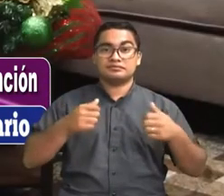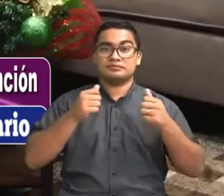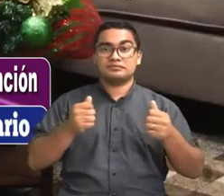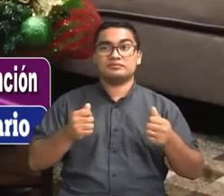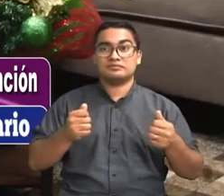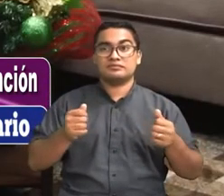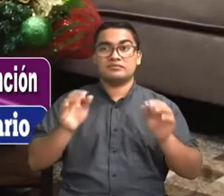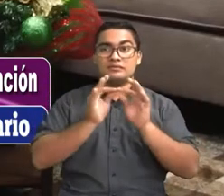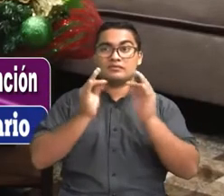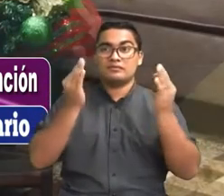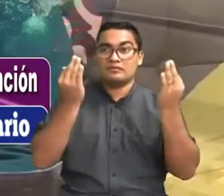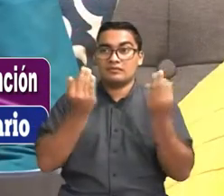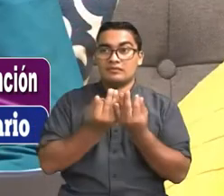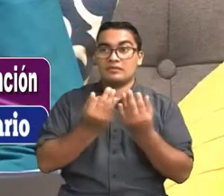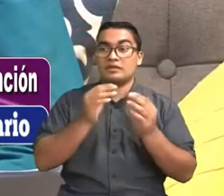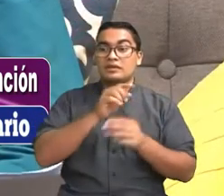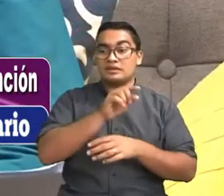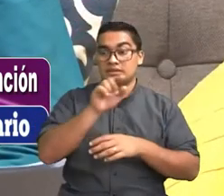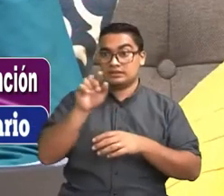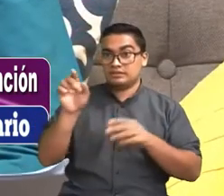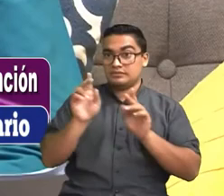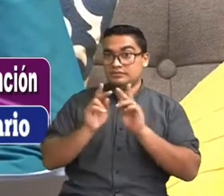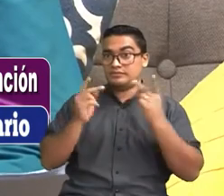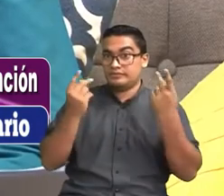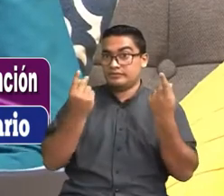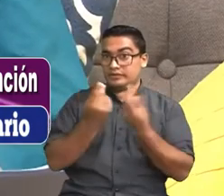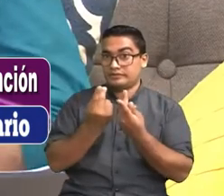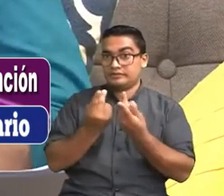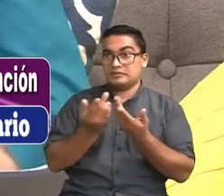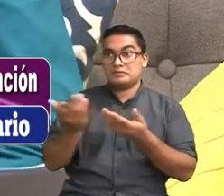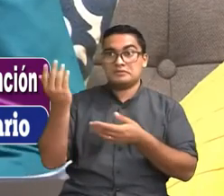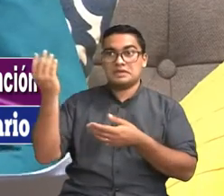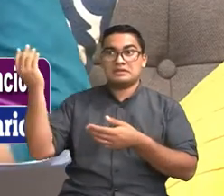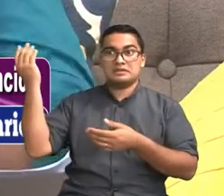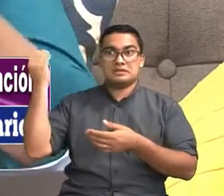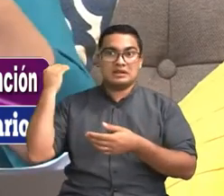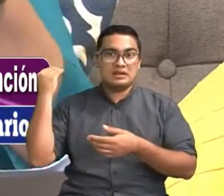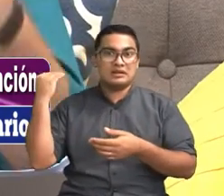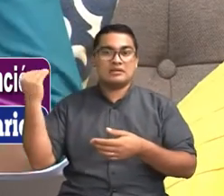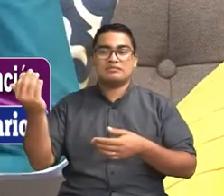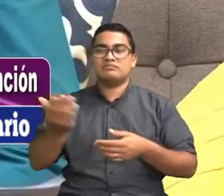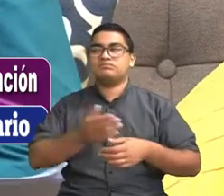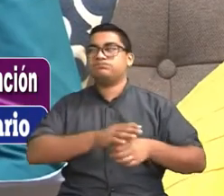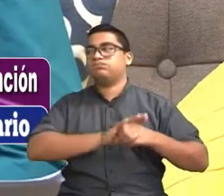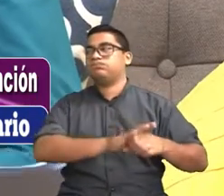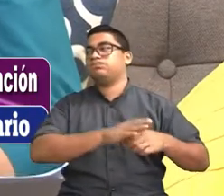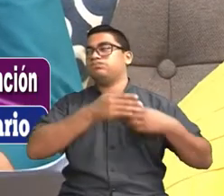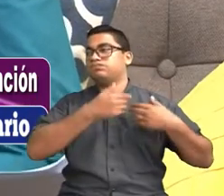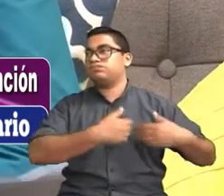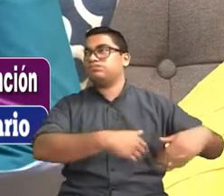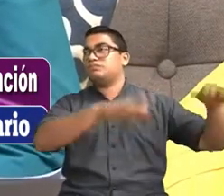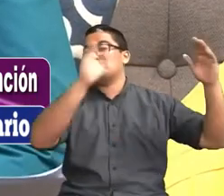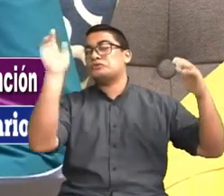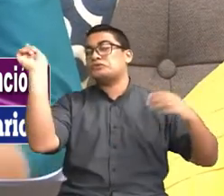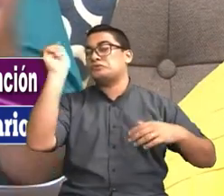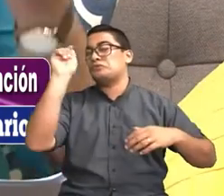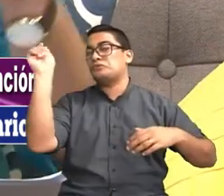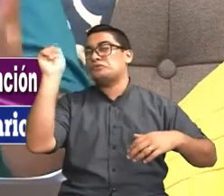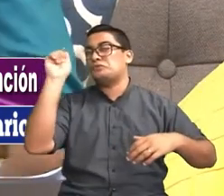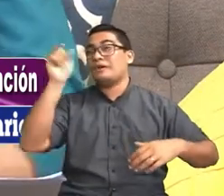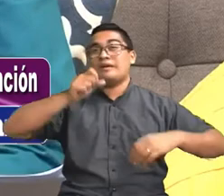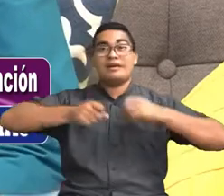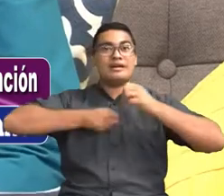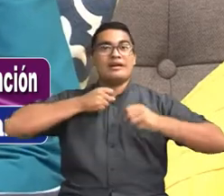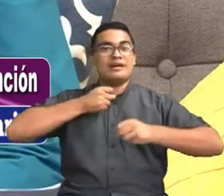las familias de estos pueblos que fueron relegados, que fueron excluidos por años y